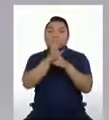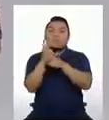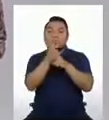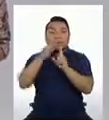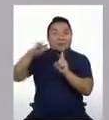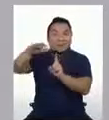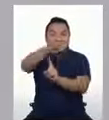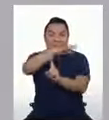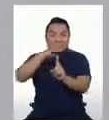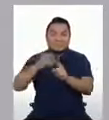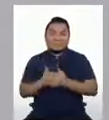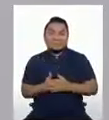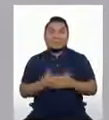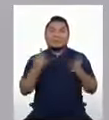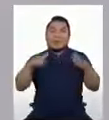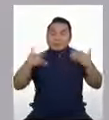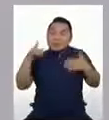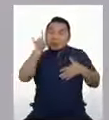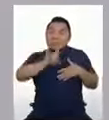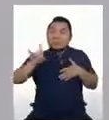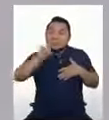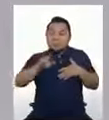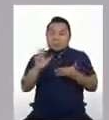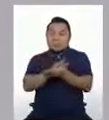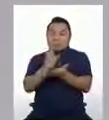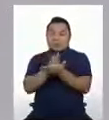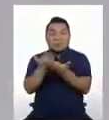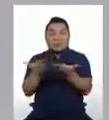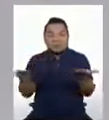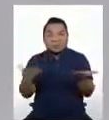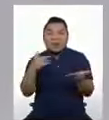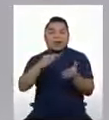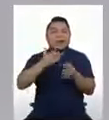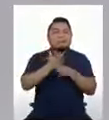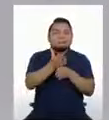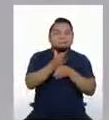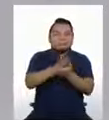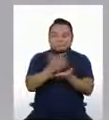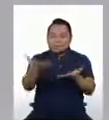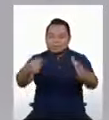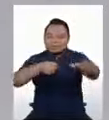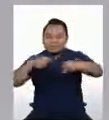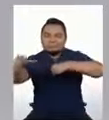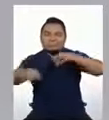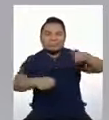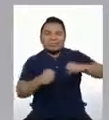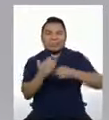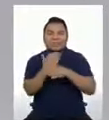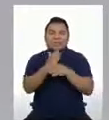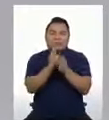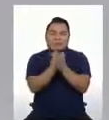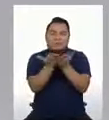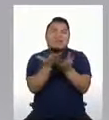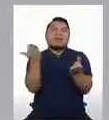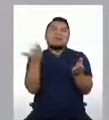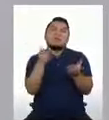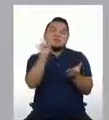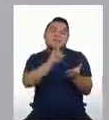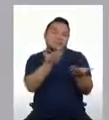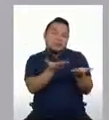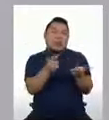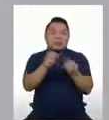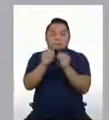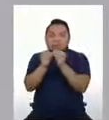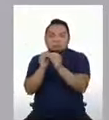del ambiente. Puedes usar materiales reusables como cartón o cajas, o alguna base plana o dura como un folder que ya no usas, por